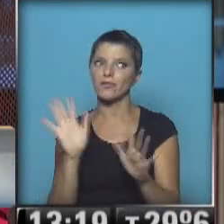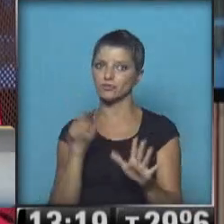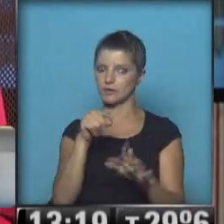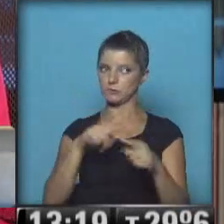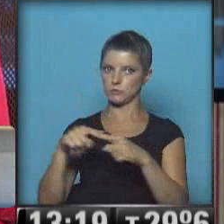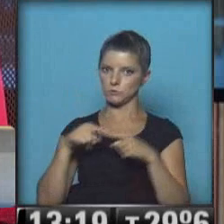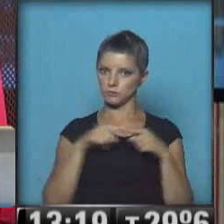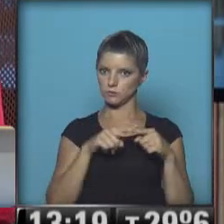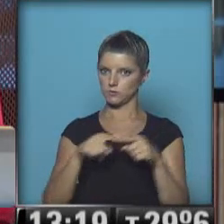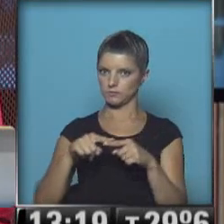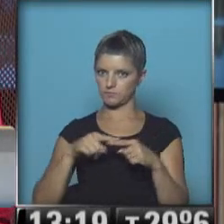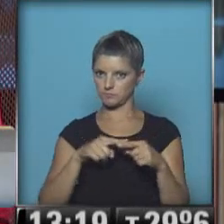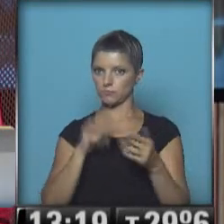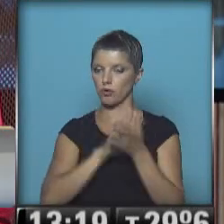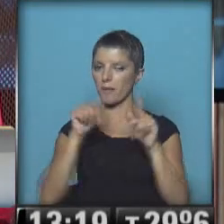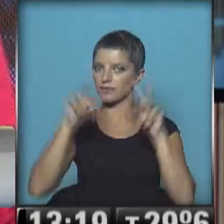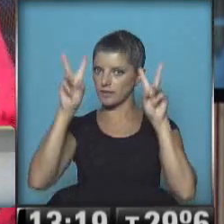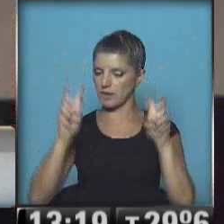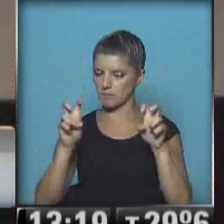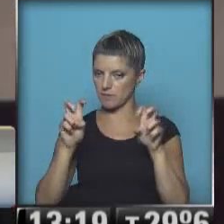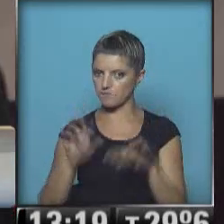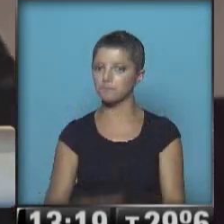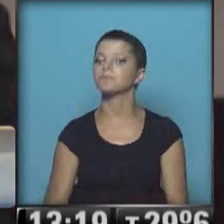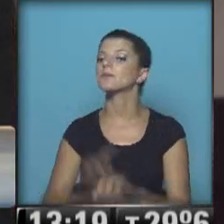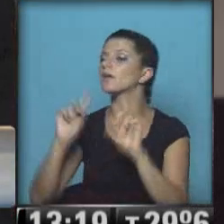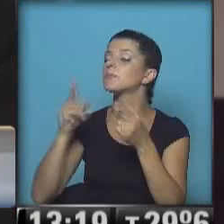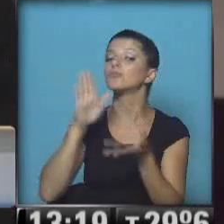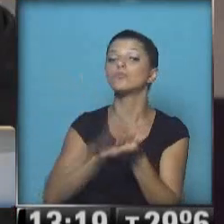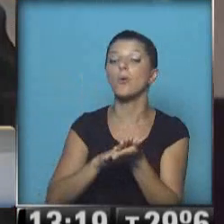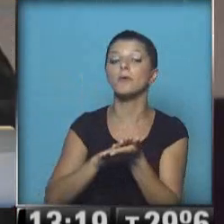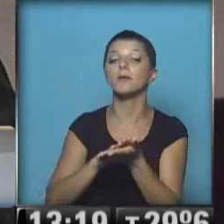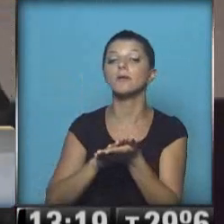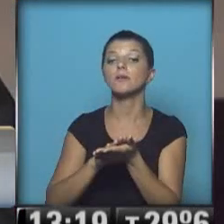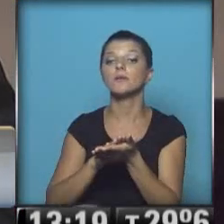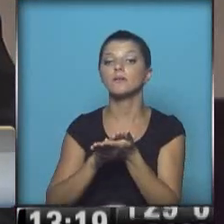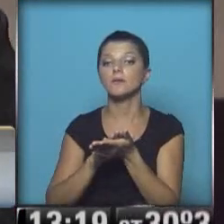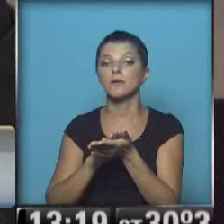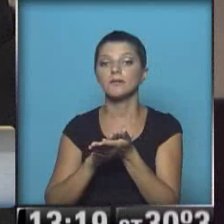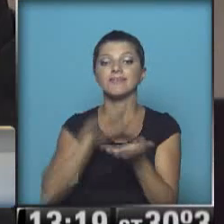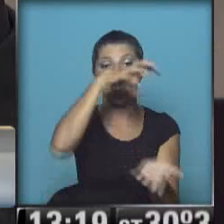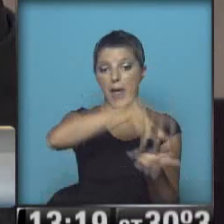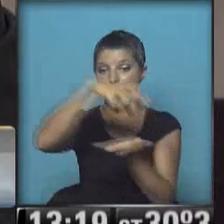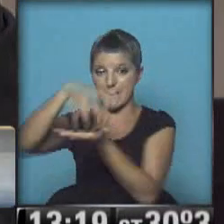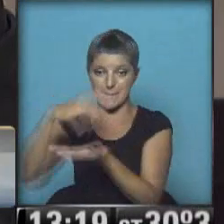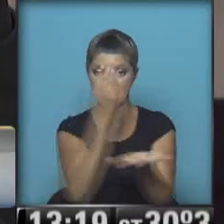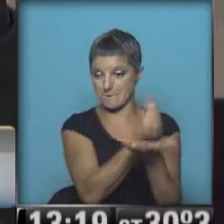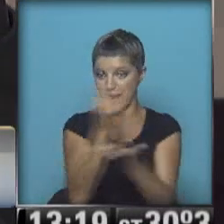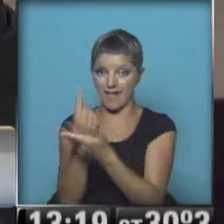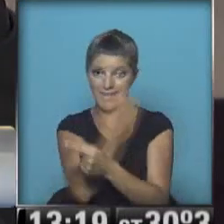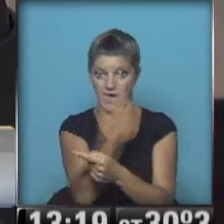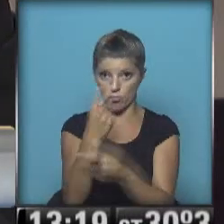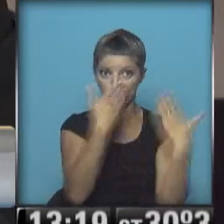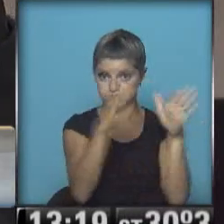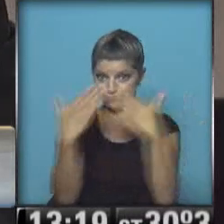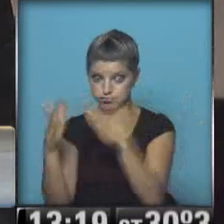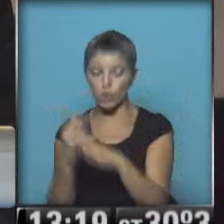muy muy fuerte en relación a esto no y con respecto al tema de la apertura de las embajadas de las respectivas embajadas uno de los